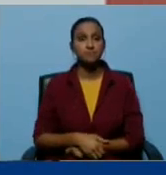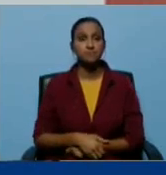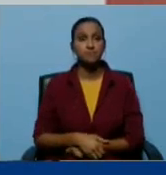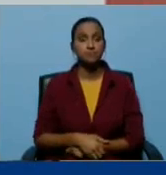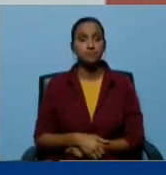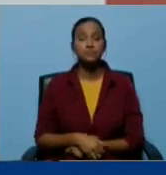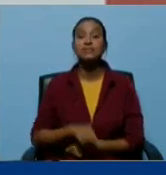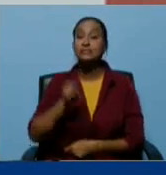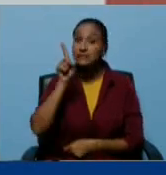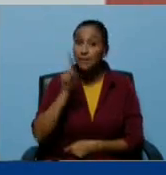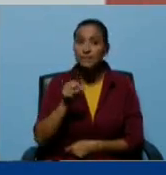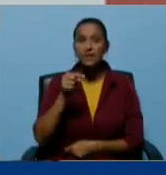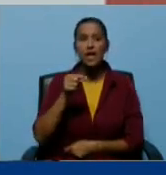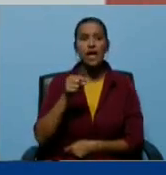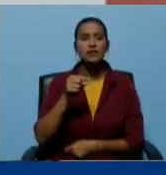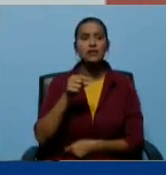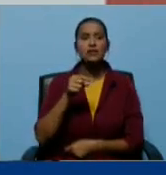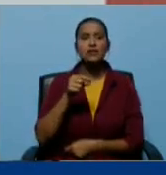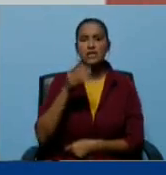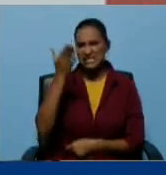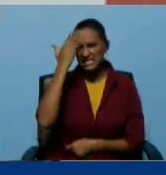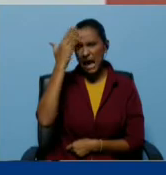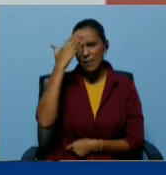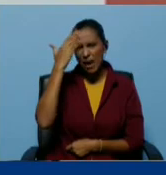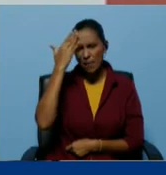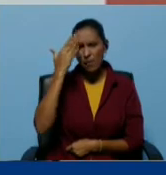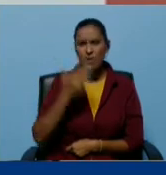También conocemos